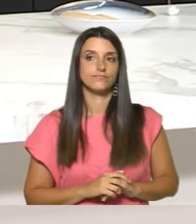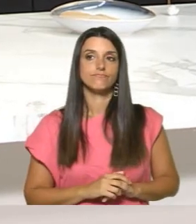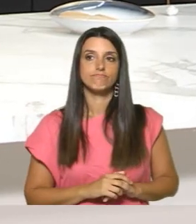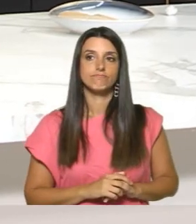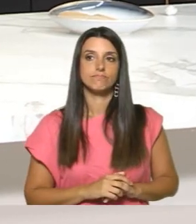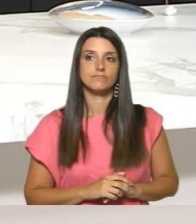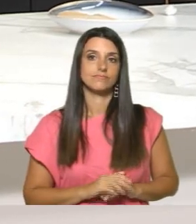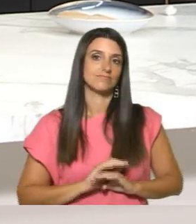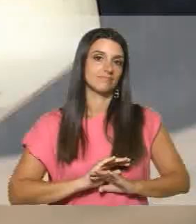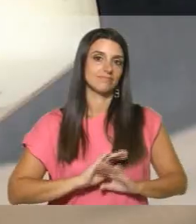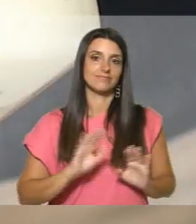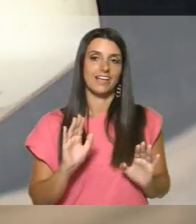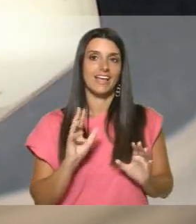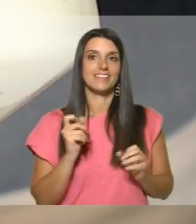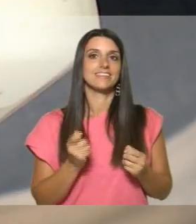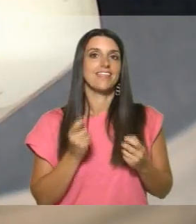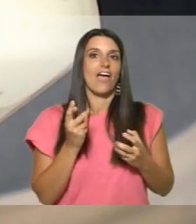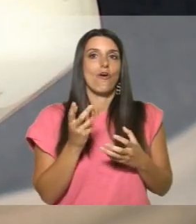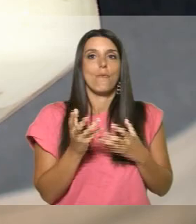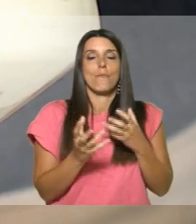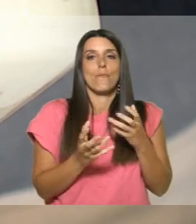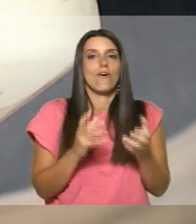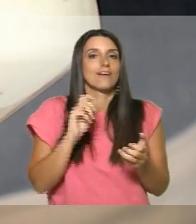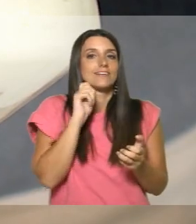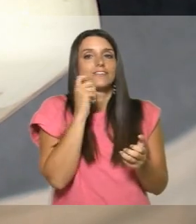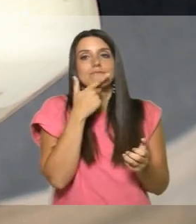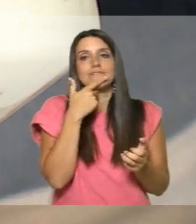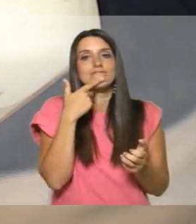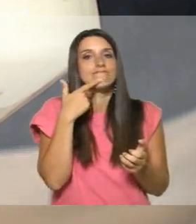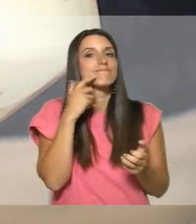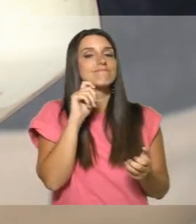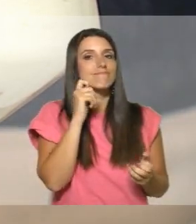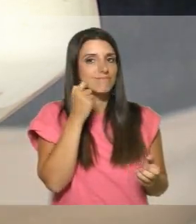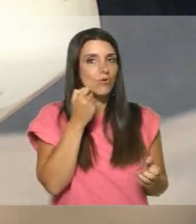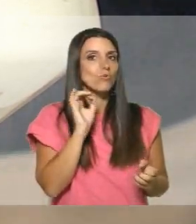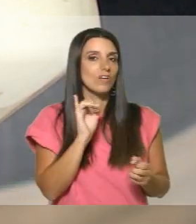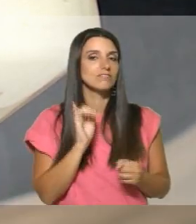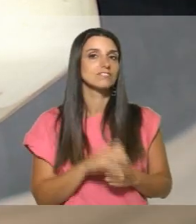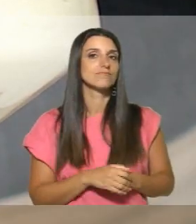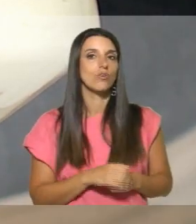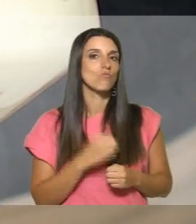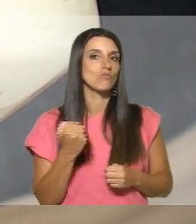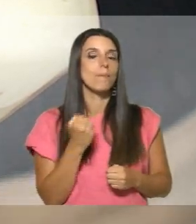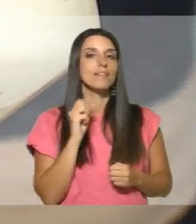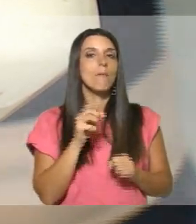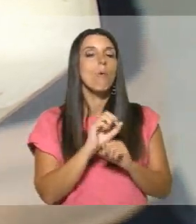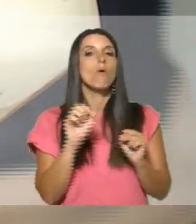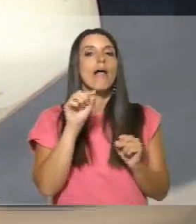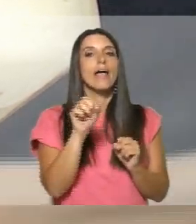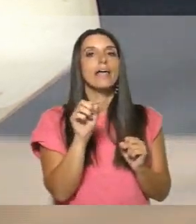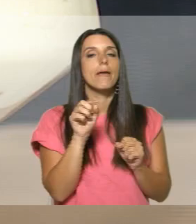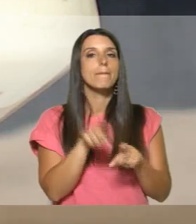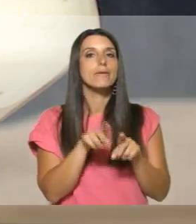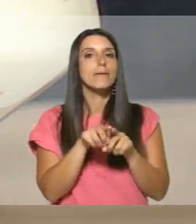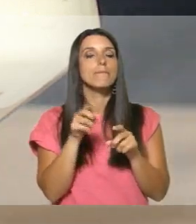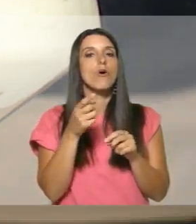Ahí me parece que por encima le da como una cosa de... Sí, está bueno el cierre con fruta, me parece, claro, que es fundamental. También acá le podríamos poner, como pusimos ahí,